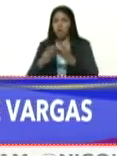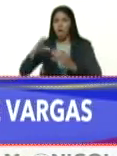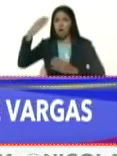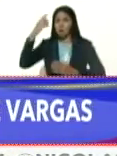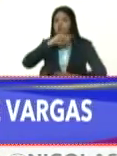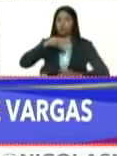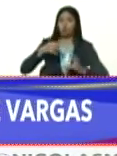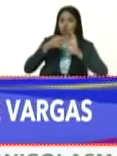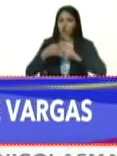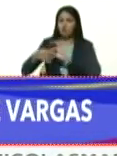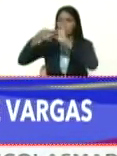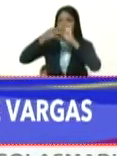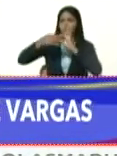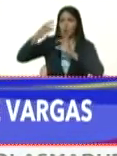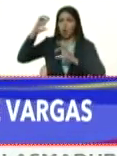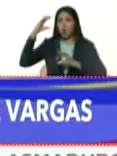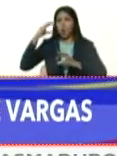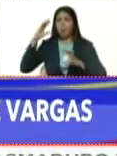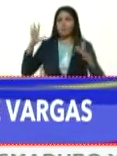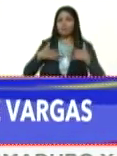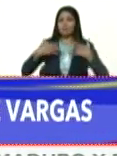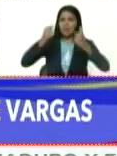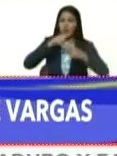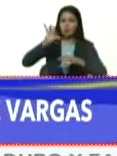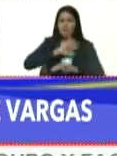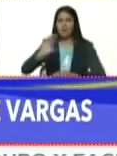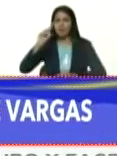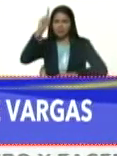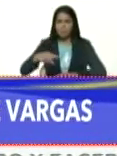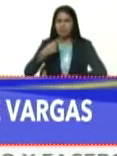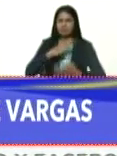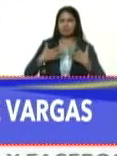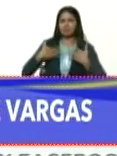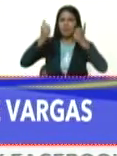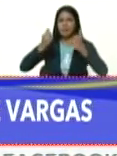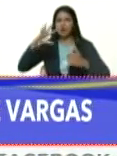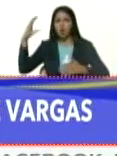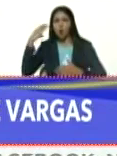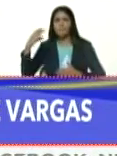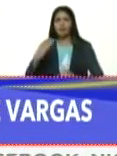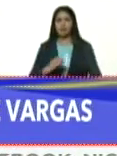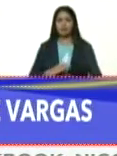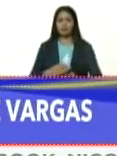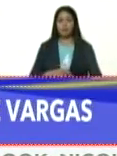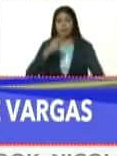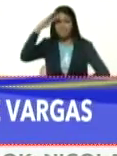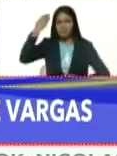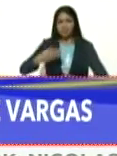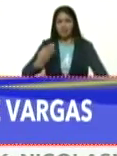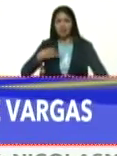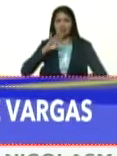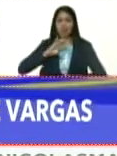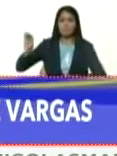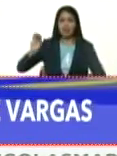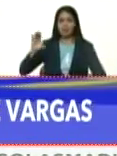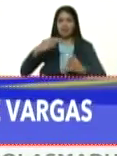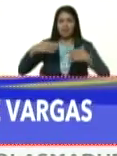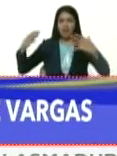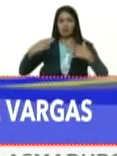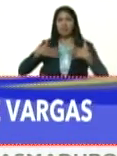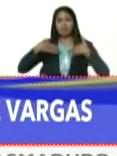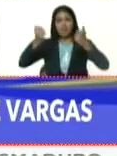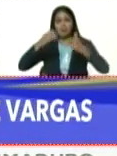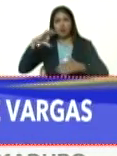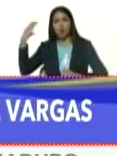juntos, militares de Colombia, salven ustedes la patria también, salven Colombia. Militares de la patria grande,